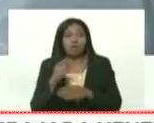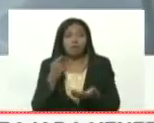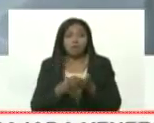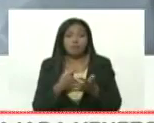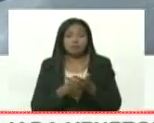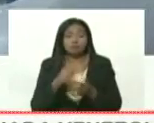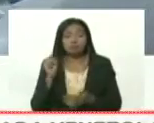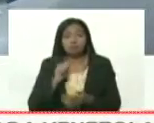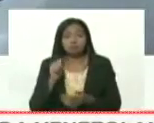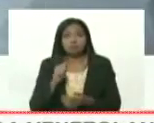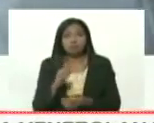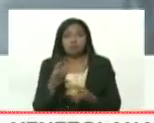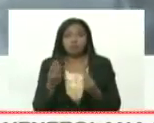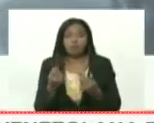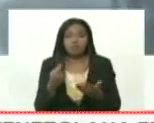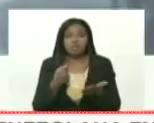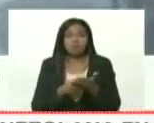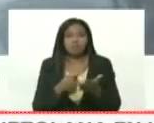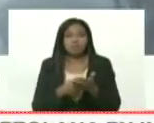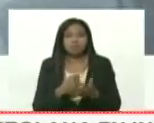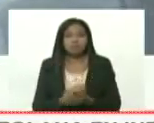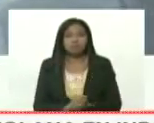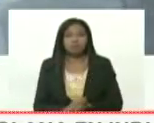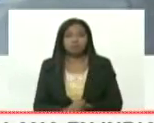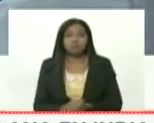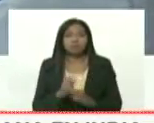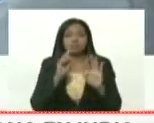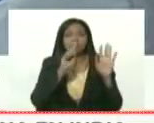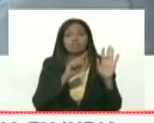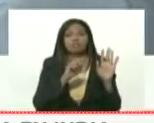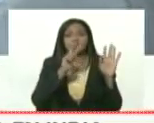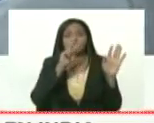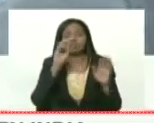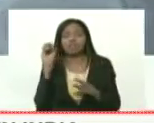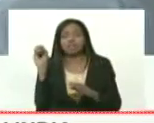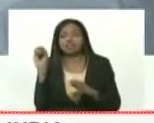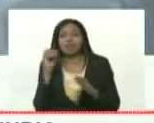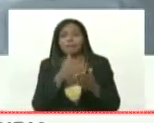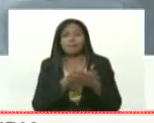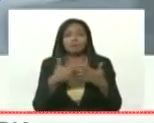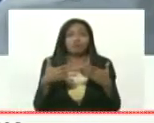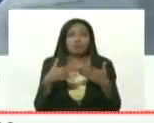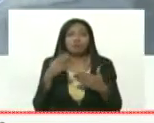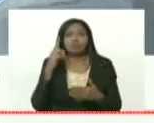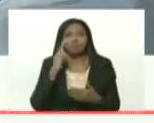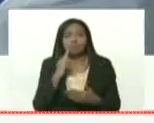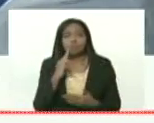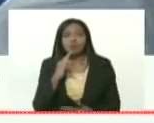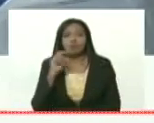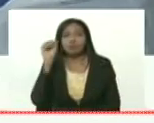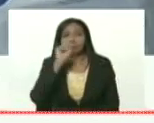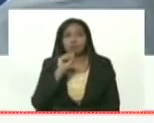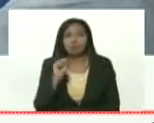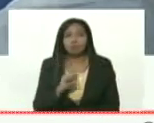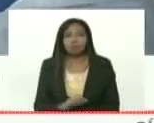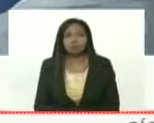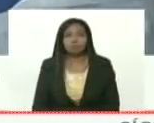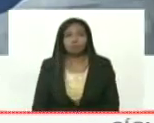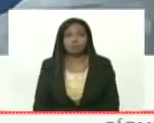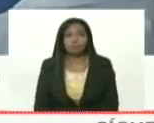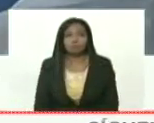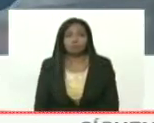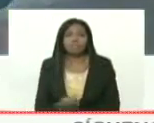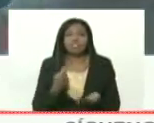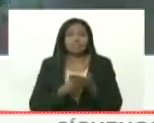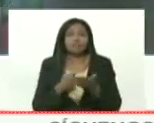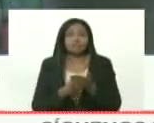Sí. ¿Cuánto cuesta esa inversión? 670 millones de bolívares soberanos. Que es para esa inversión